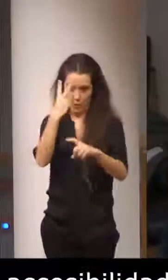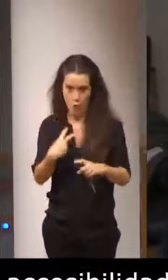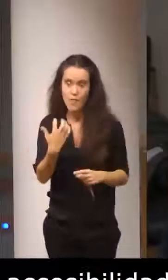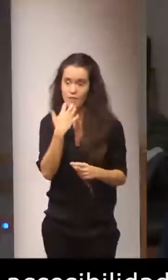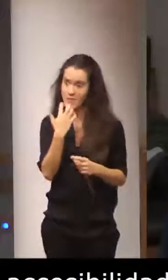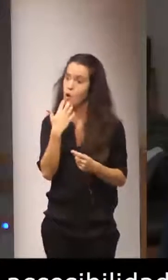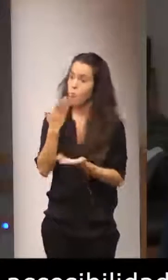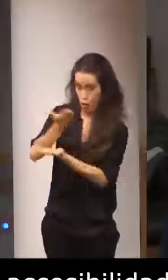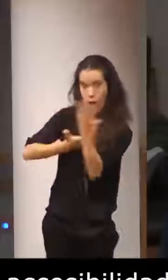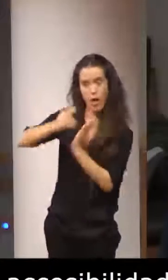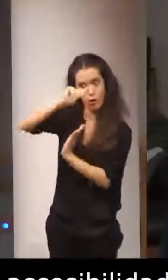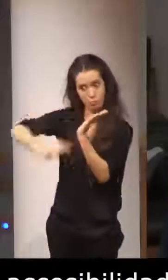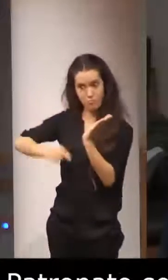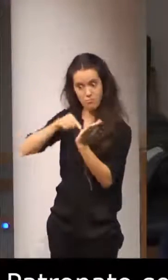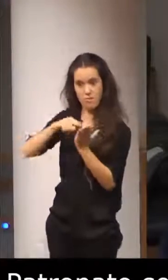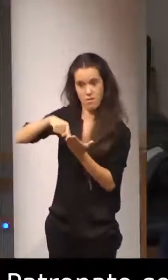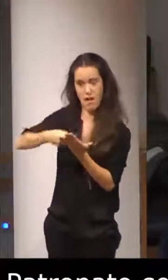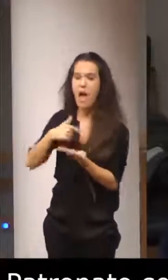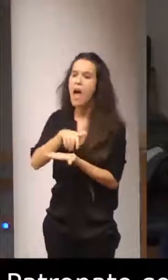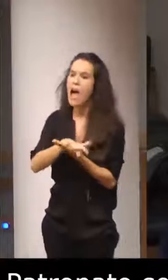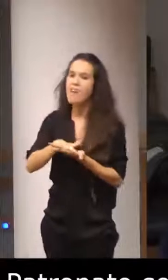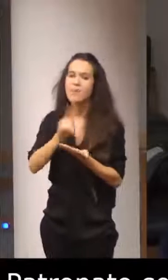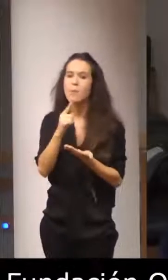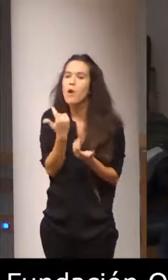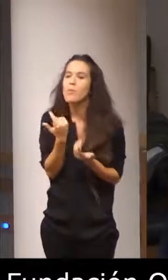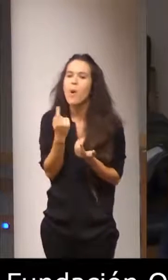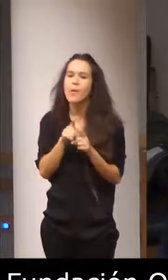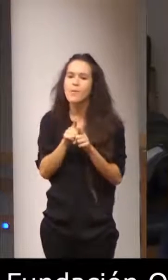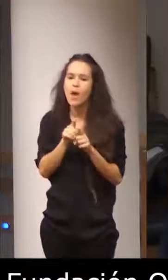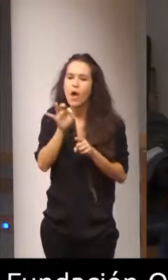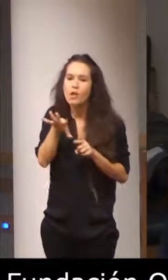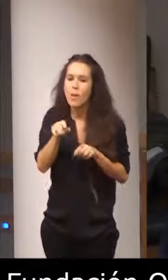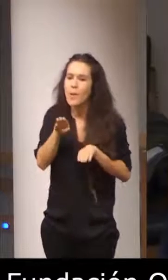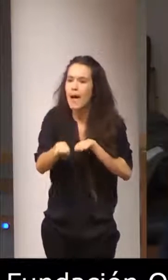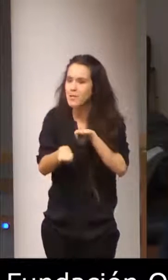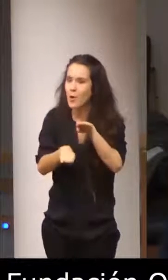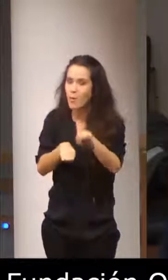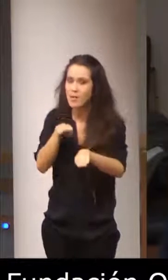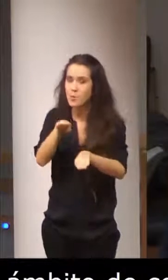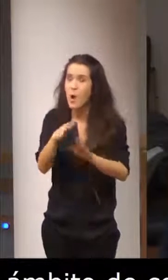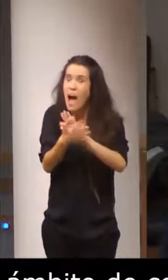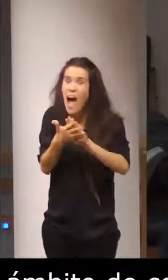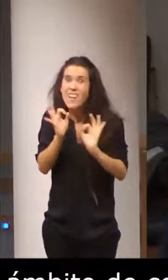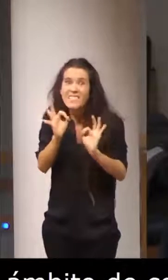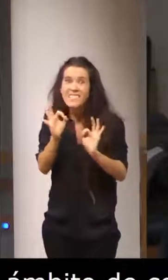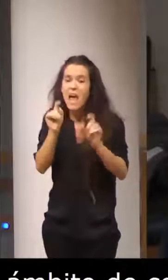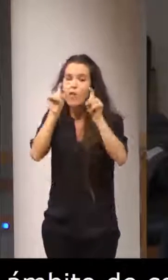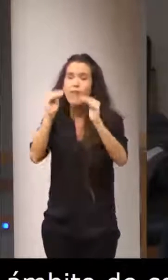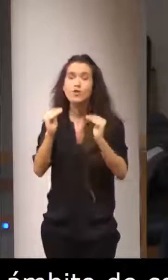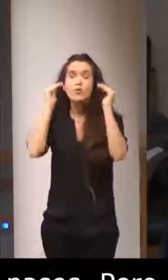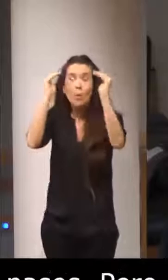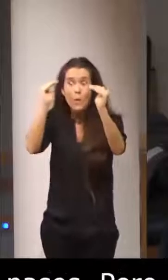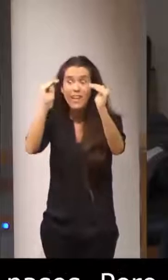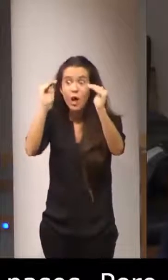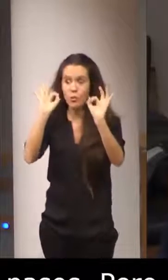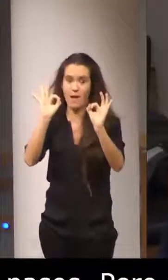ámbito de colaboración son pequeños pasos pero el paso de la educación superior para el mundo de las personas con